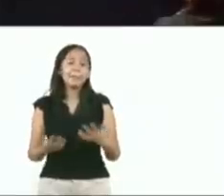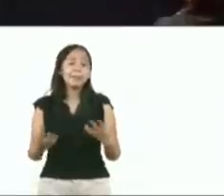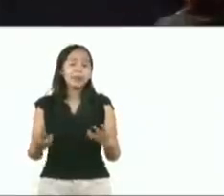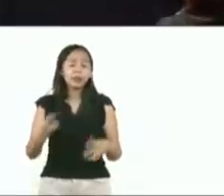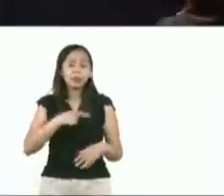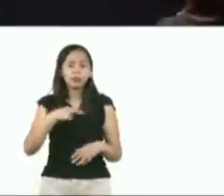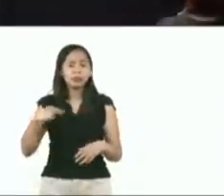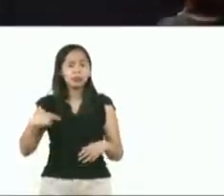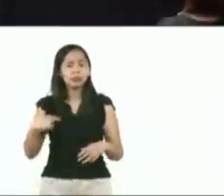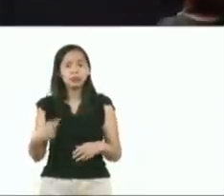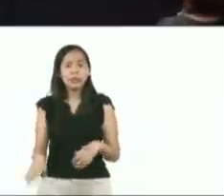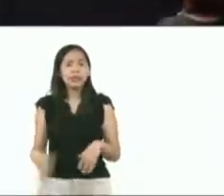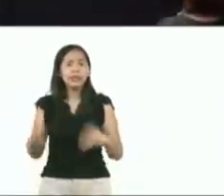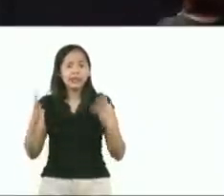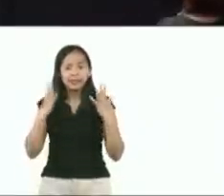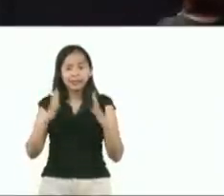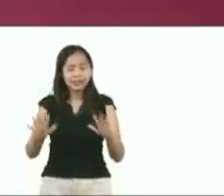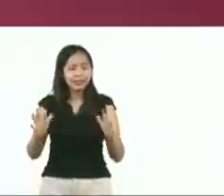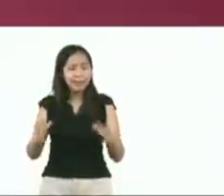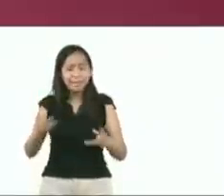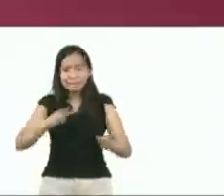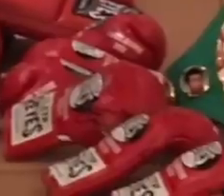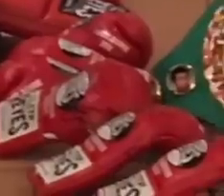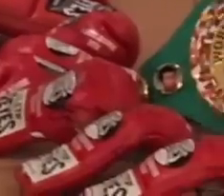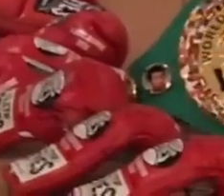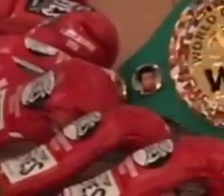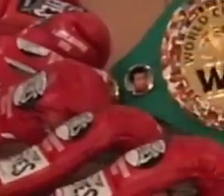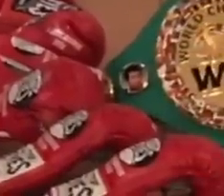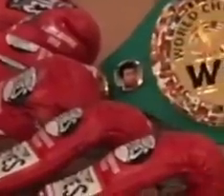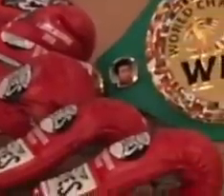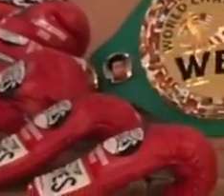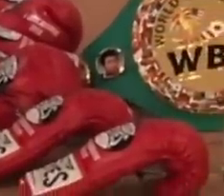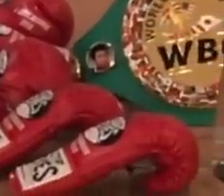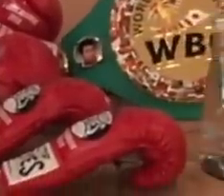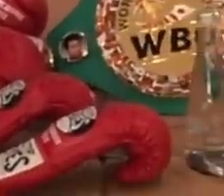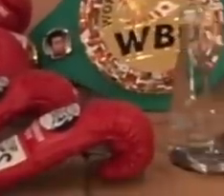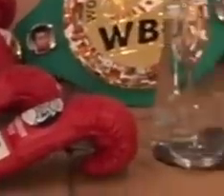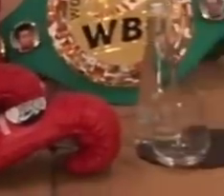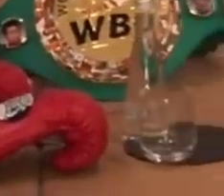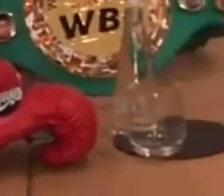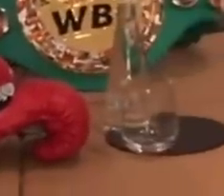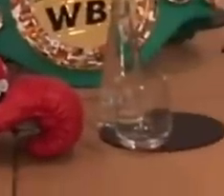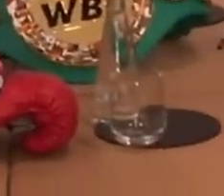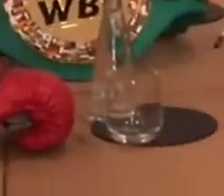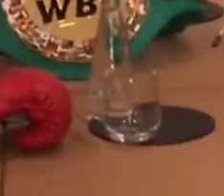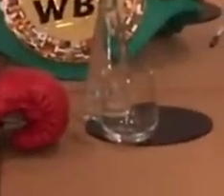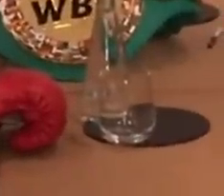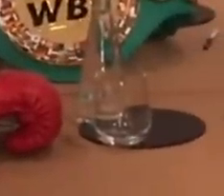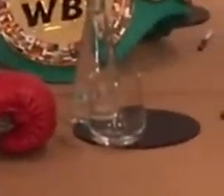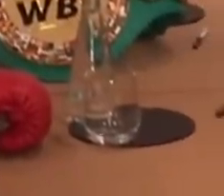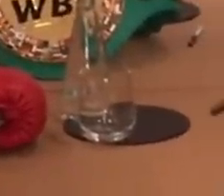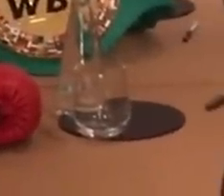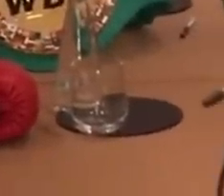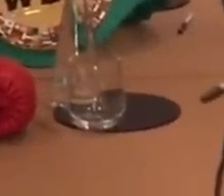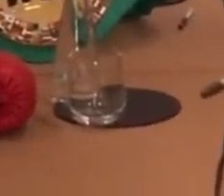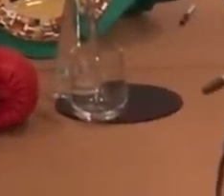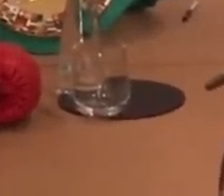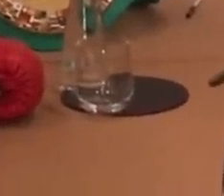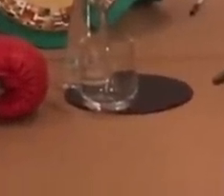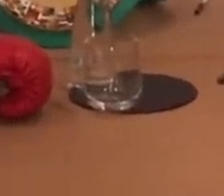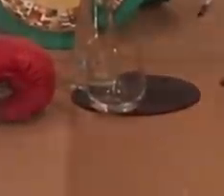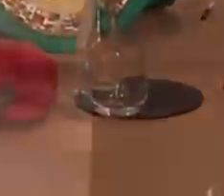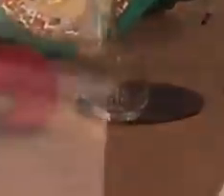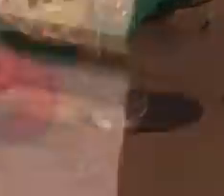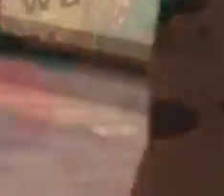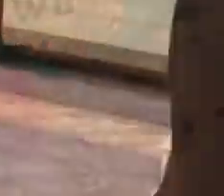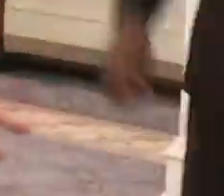Estábamos listos, preparados. Incluso Silvestre Stallone, gran amigo de todas y todos aquí, nos envió un video apoyando la clase de boxeo más grande